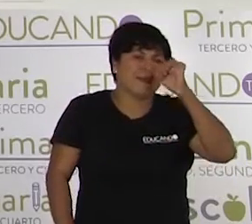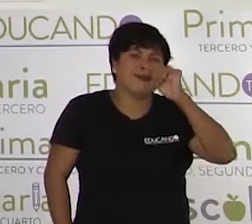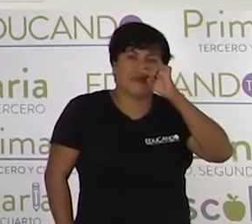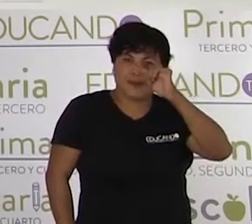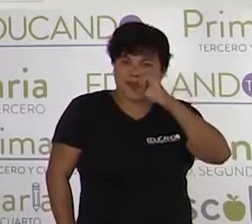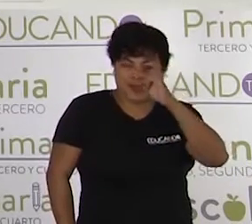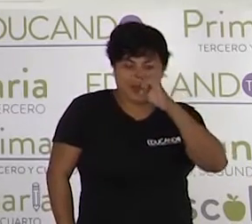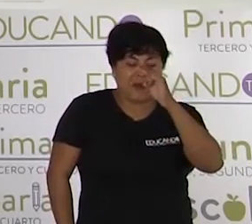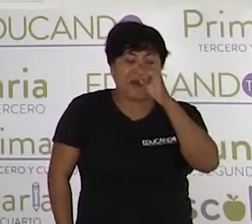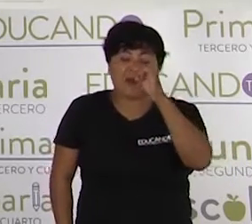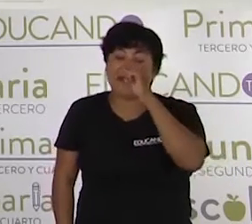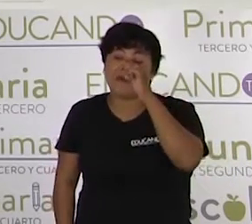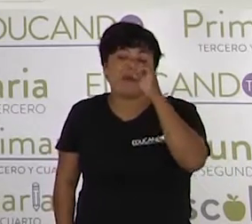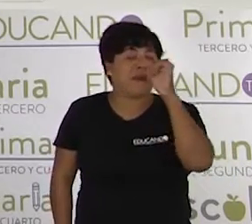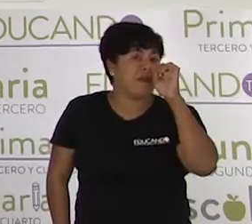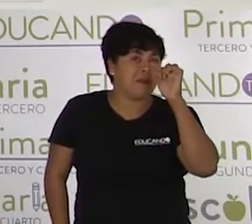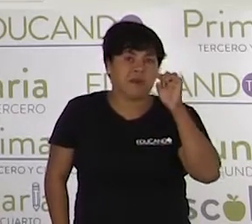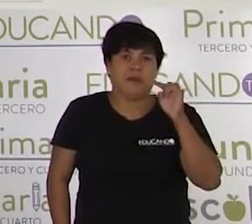Presumido.